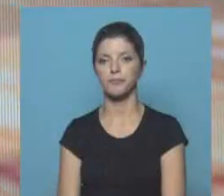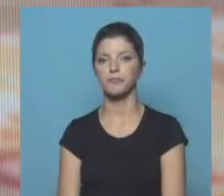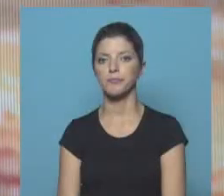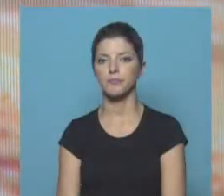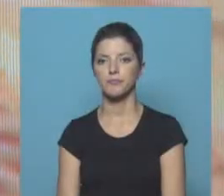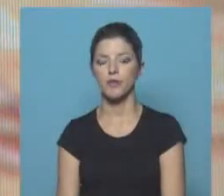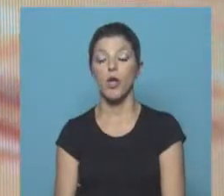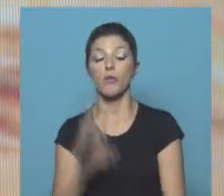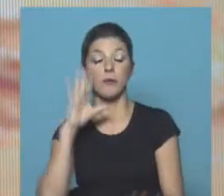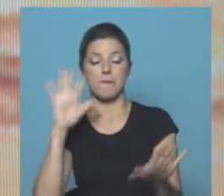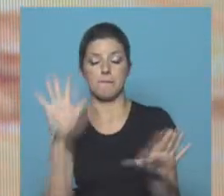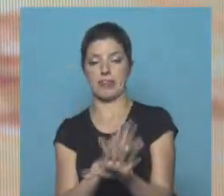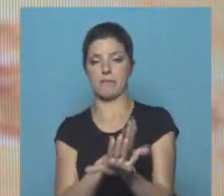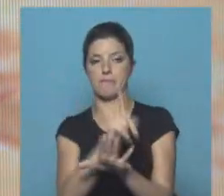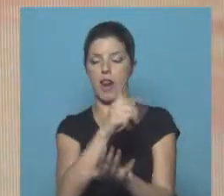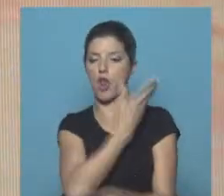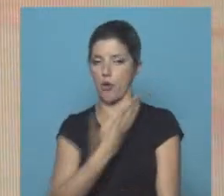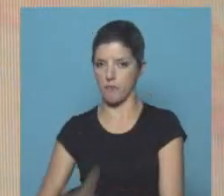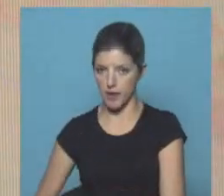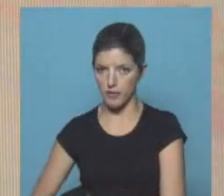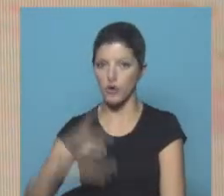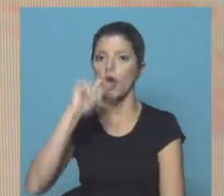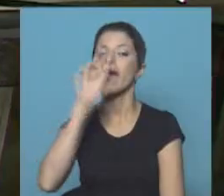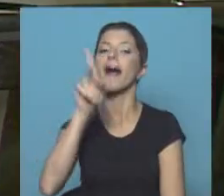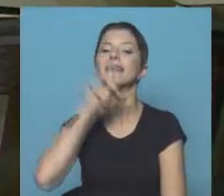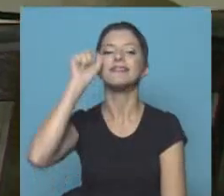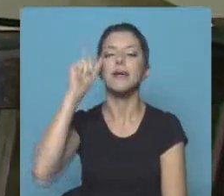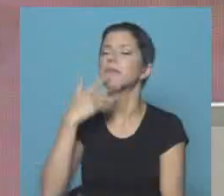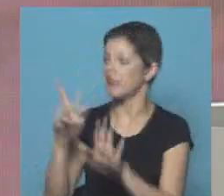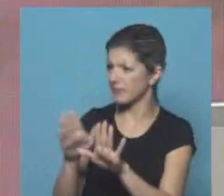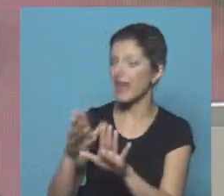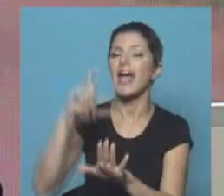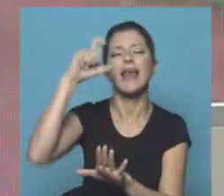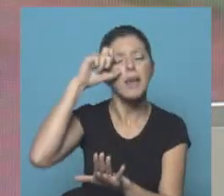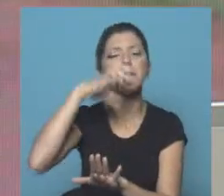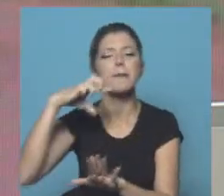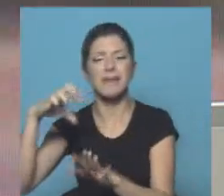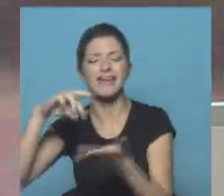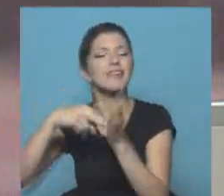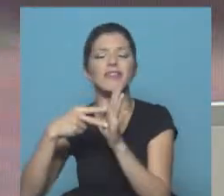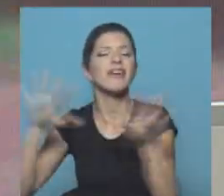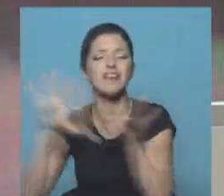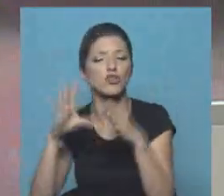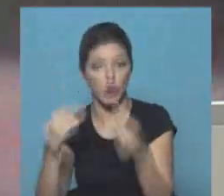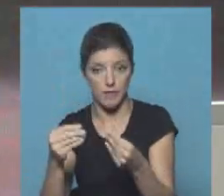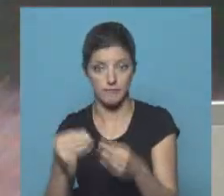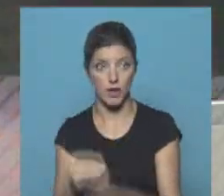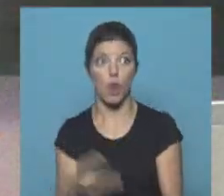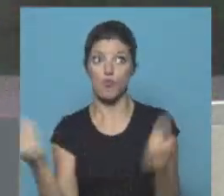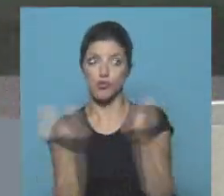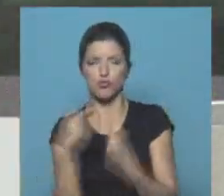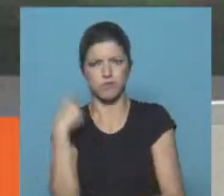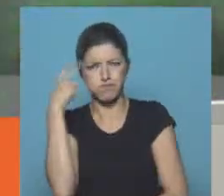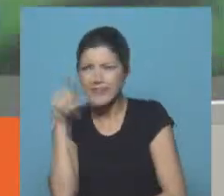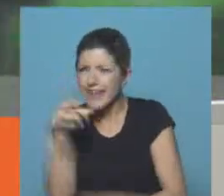Cimbronazo para el gobierno paraguayo de Cartés. Jorge, ¿qué es exactamente el EPP? Esa es la gran pregunta y es la pregunta que se hace todo el mundo porque dicen, bueno,